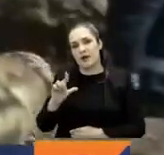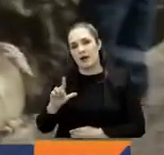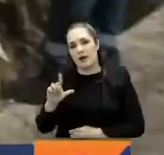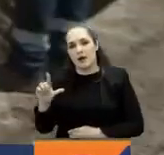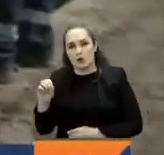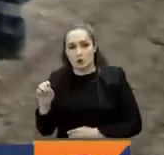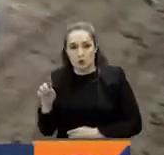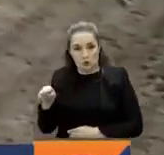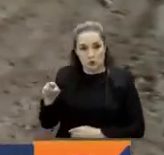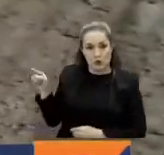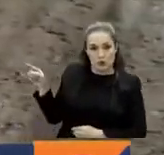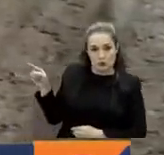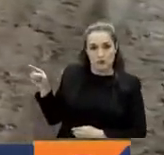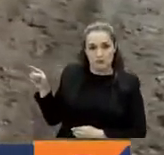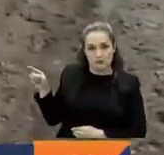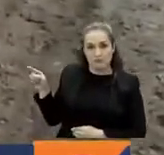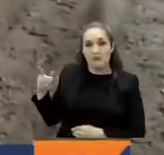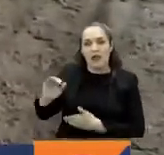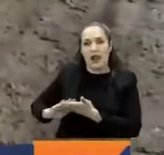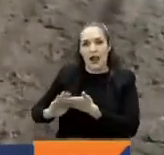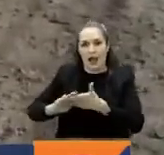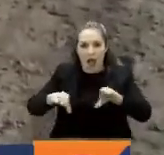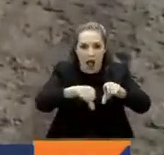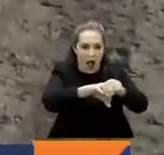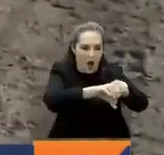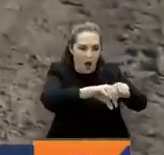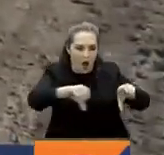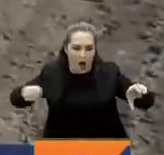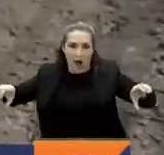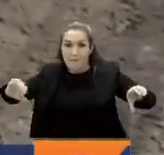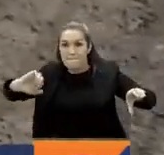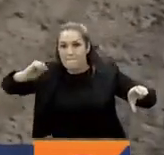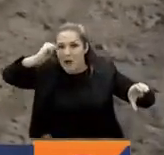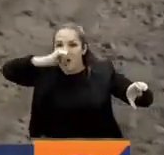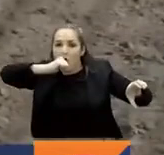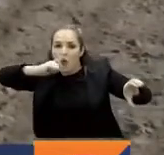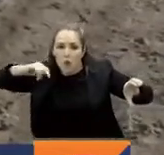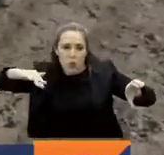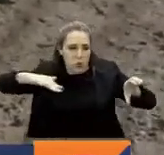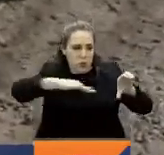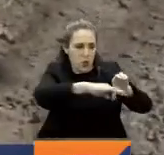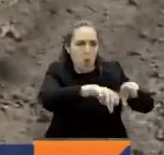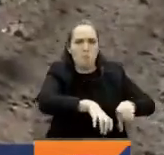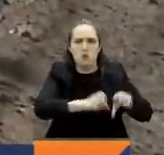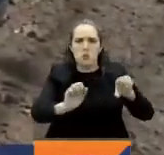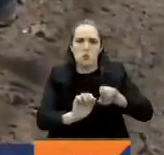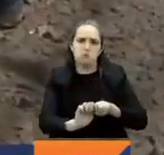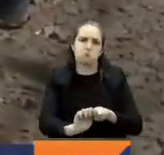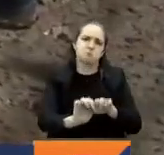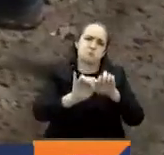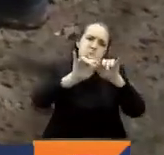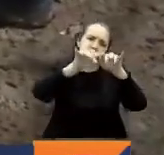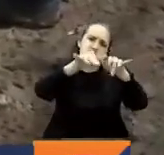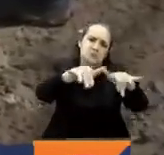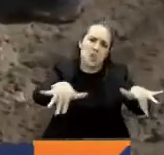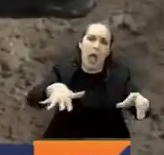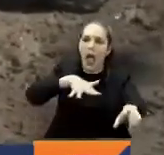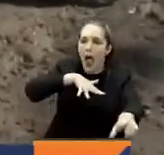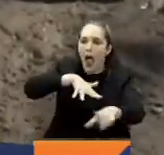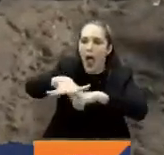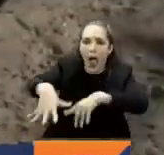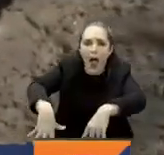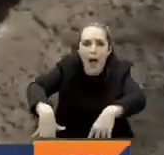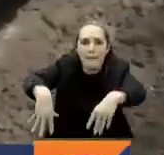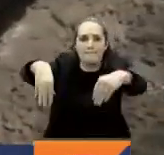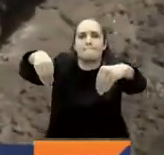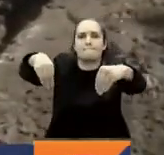Cartagena adelantan las obras de reparación del tubo madre que se rompió y que dejó sin el preciado líquido a la mitad de Cartagena.